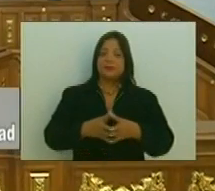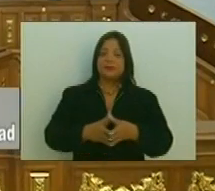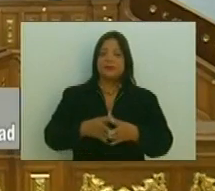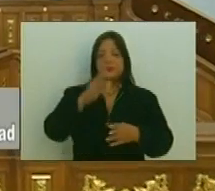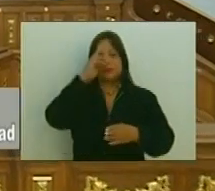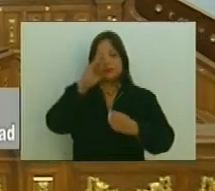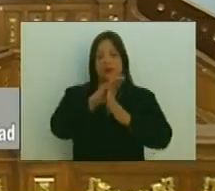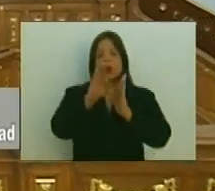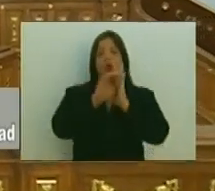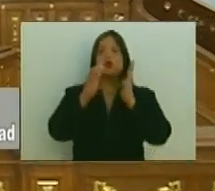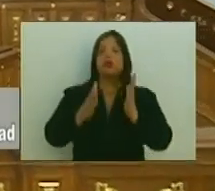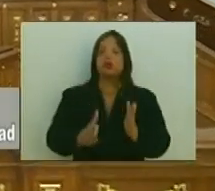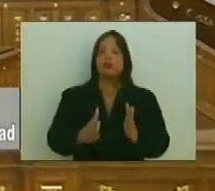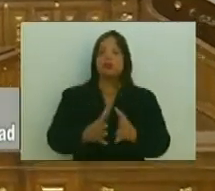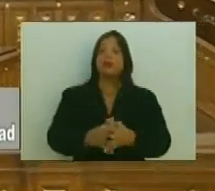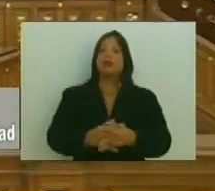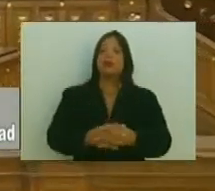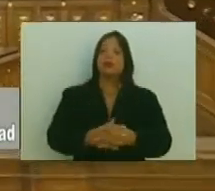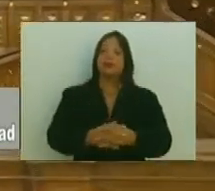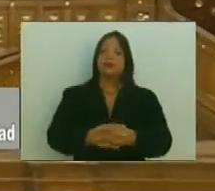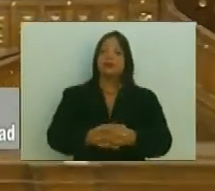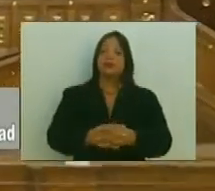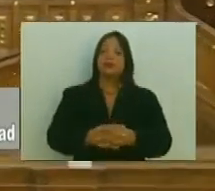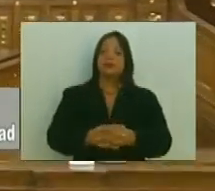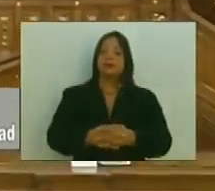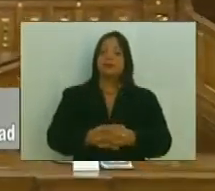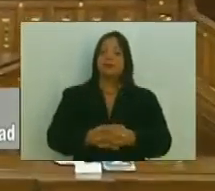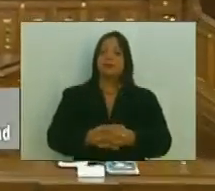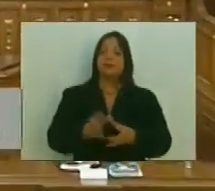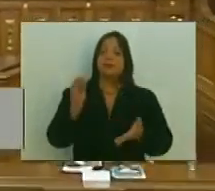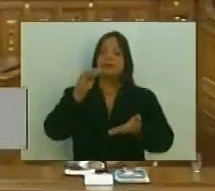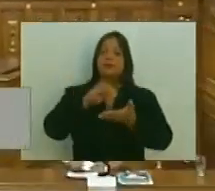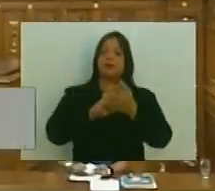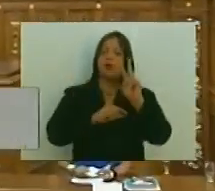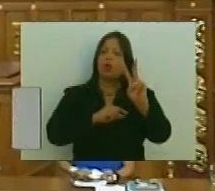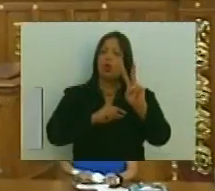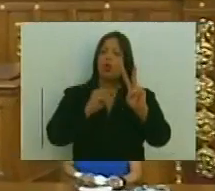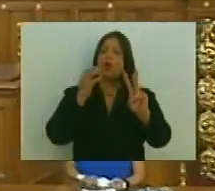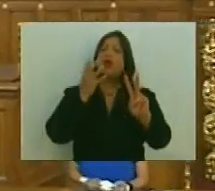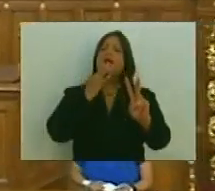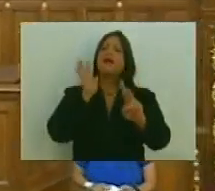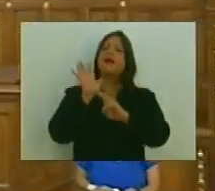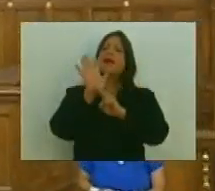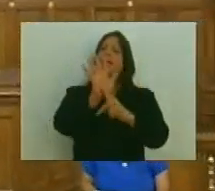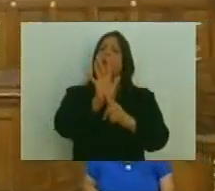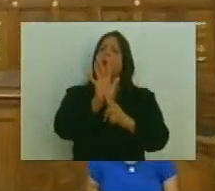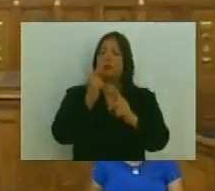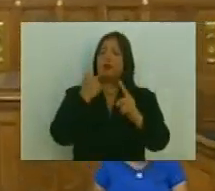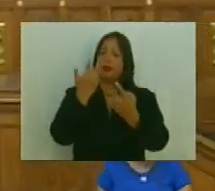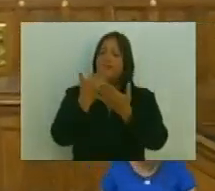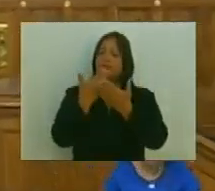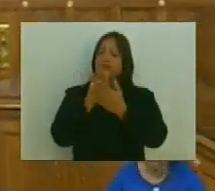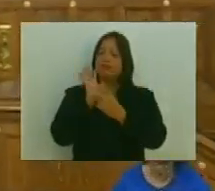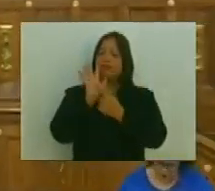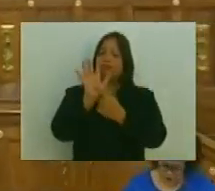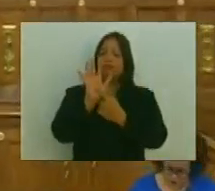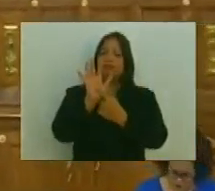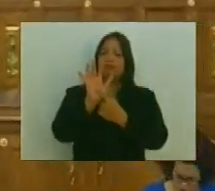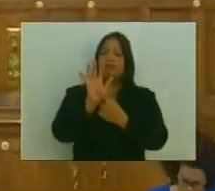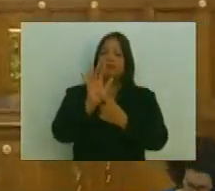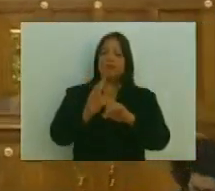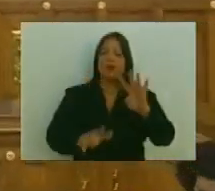colegas constituyentes, les voy a colocar 2 ejemplos. Uno de esos ejemplos son